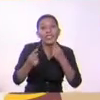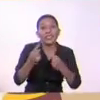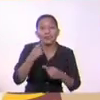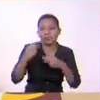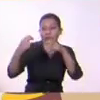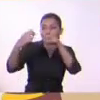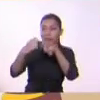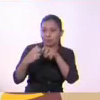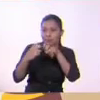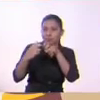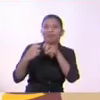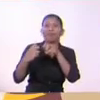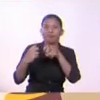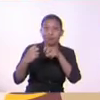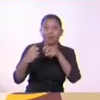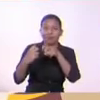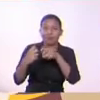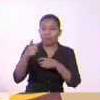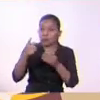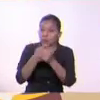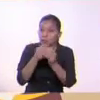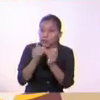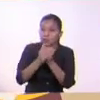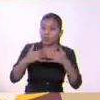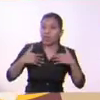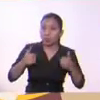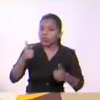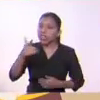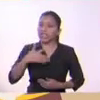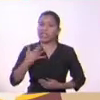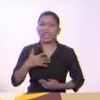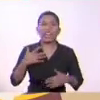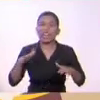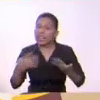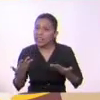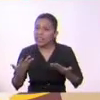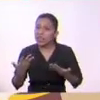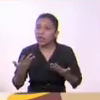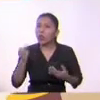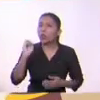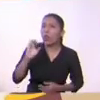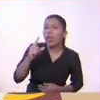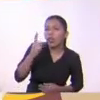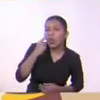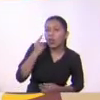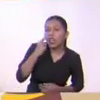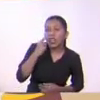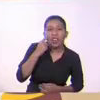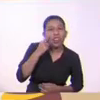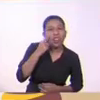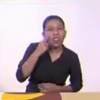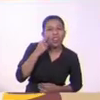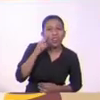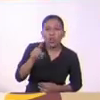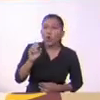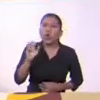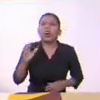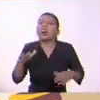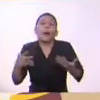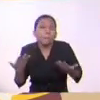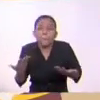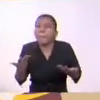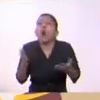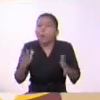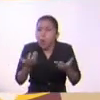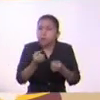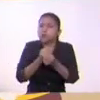que acudimos a ellos por problemas de salud, pues deben indagar cómo nos sentimos, qué nos ha pasado